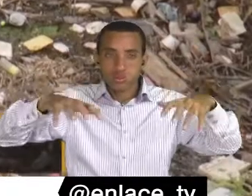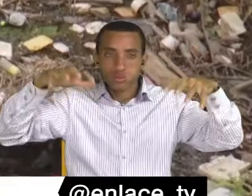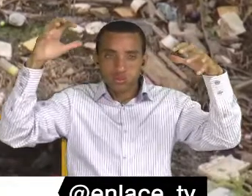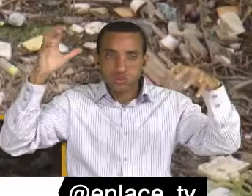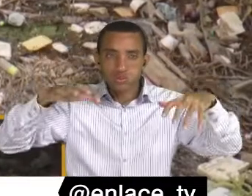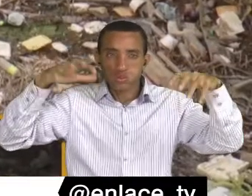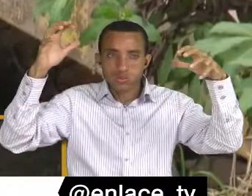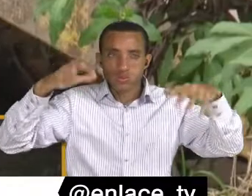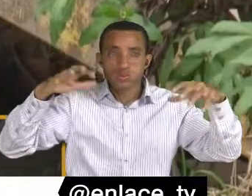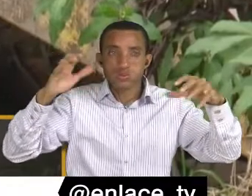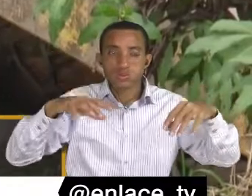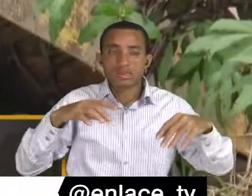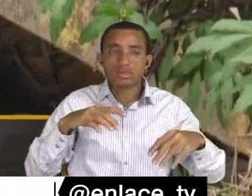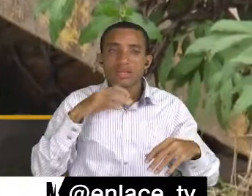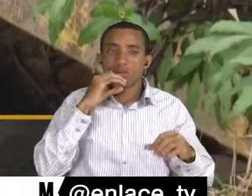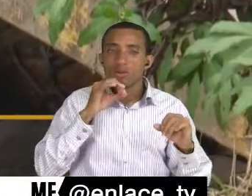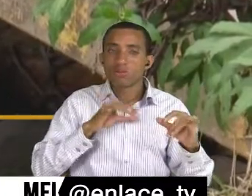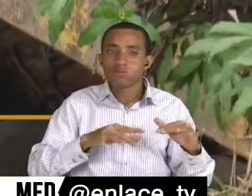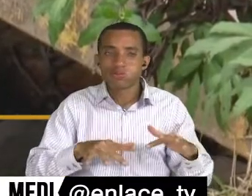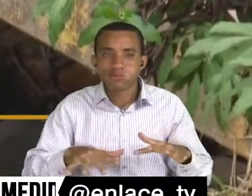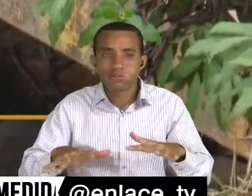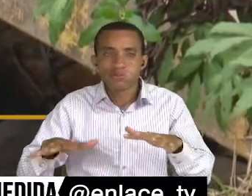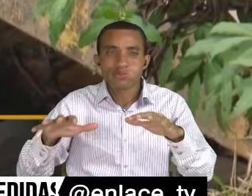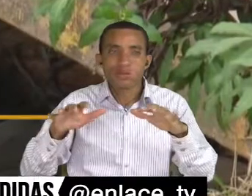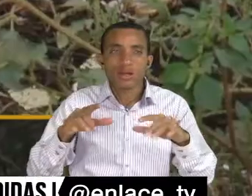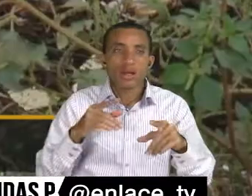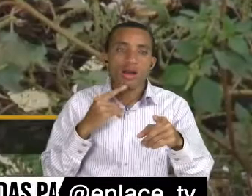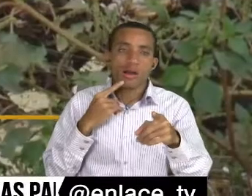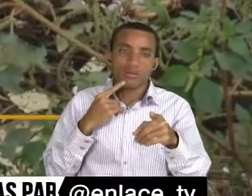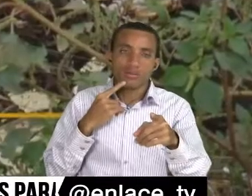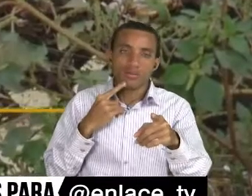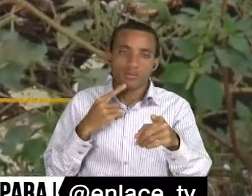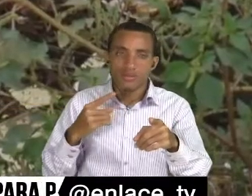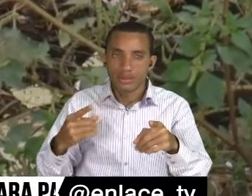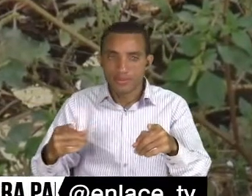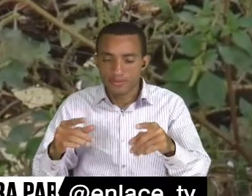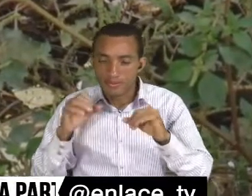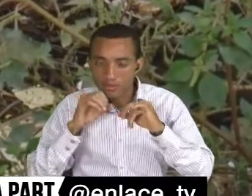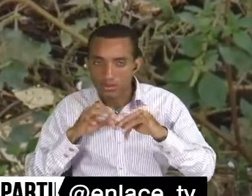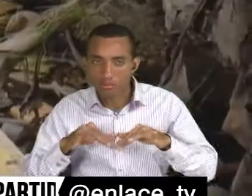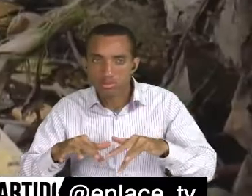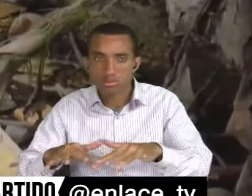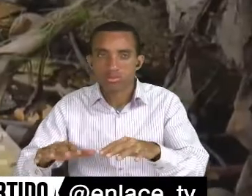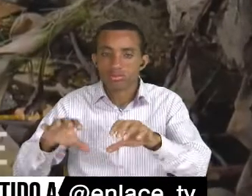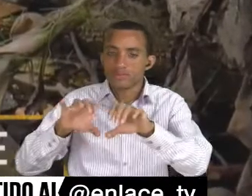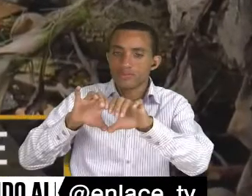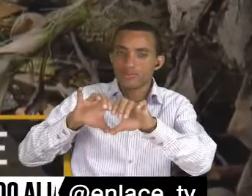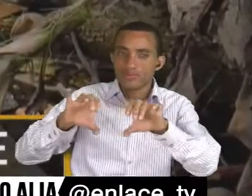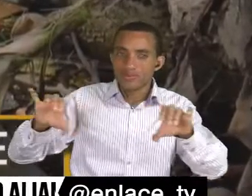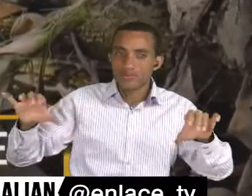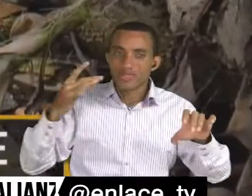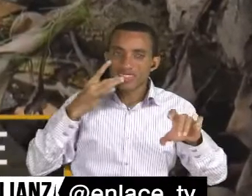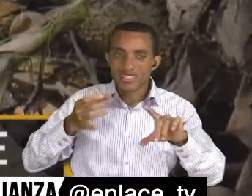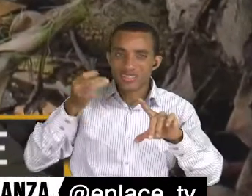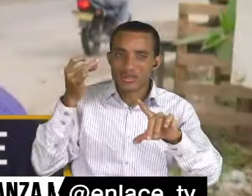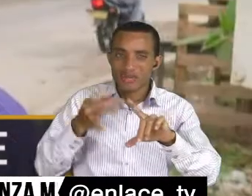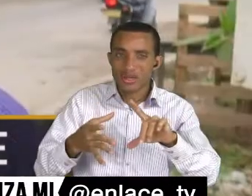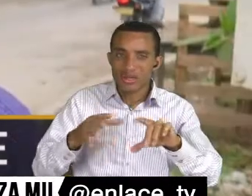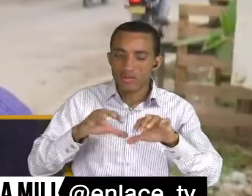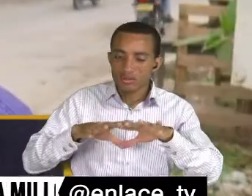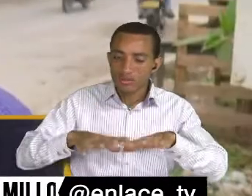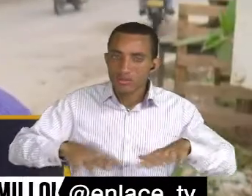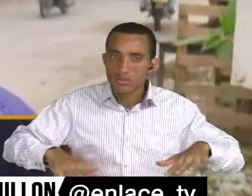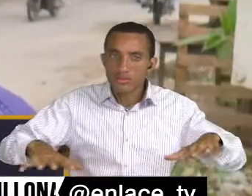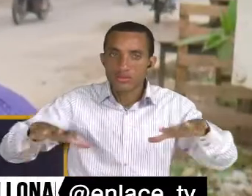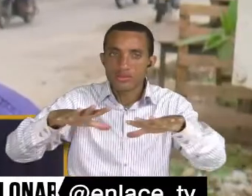animales muertos y toda clase de residuos de basuras están represados en esta estructura metálica que pasa por este caño en el barrio Pozo 7. Es que como se ha